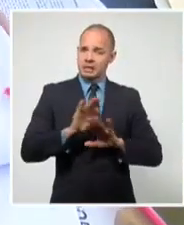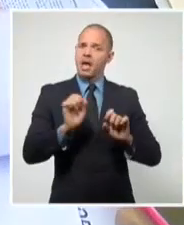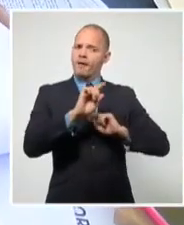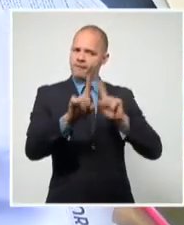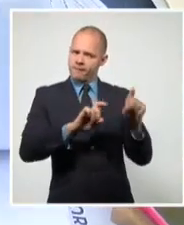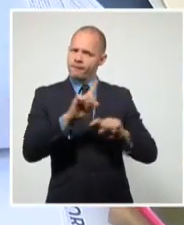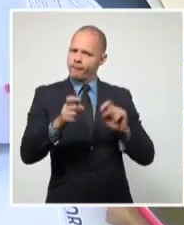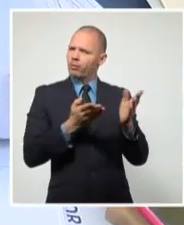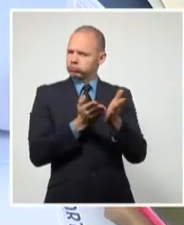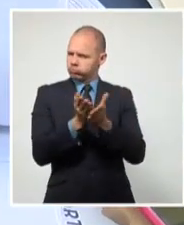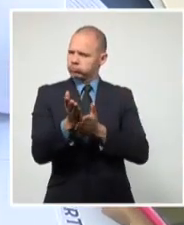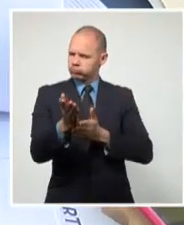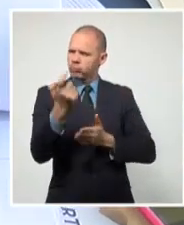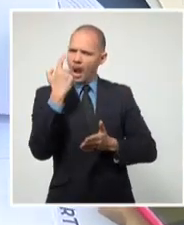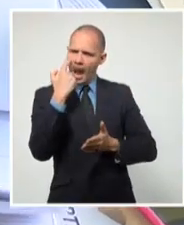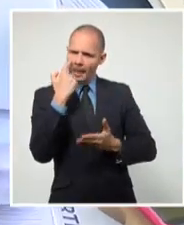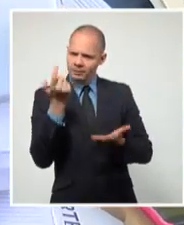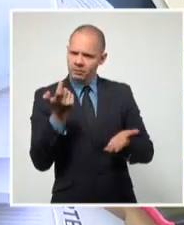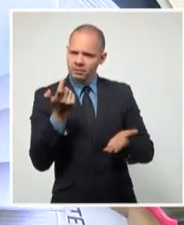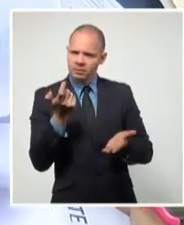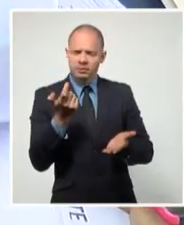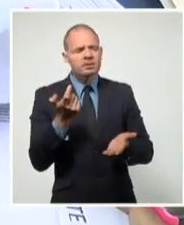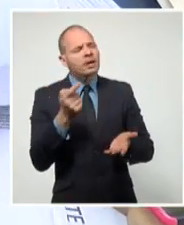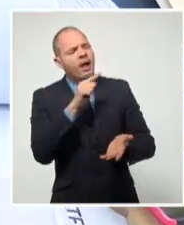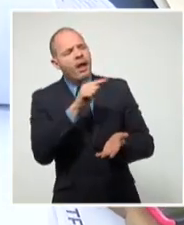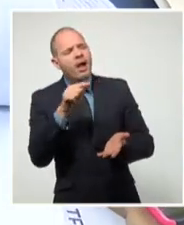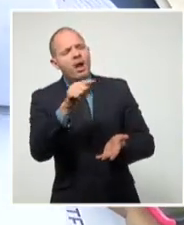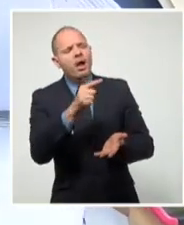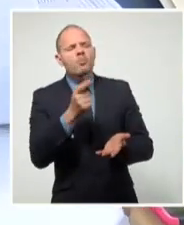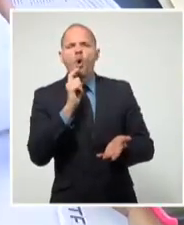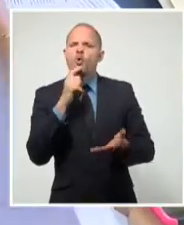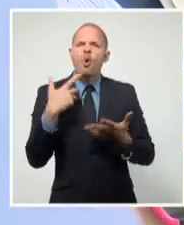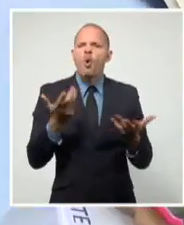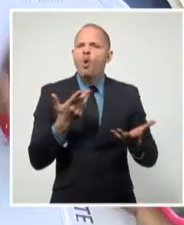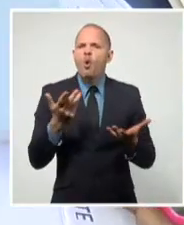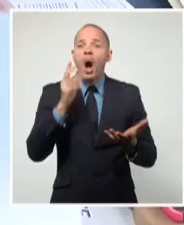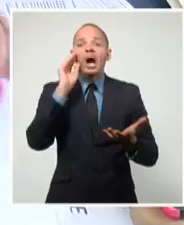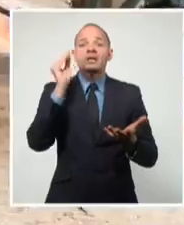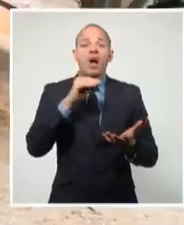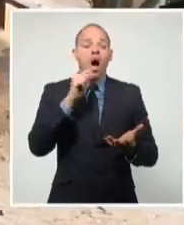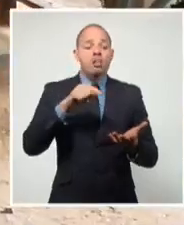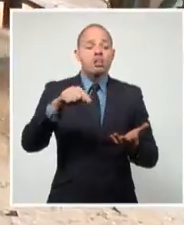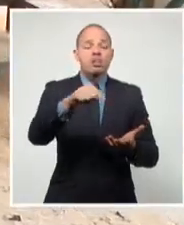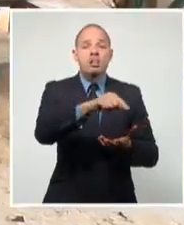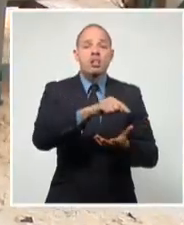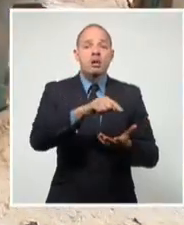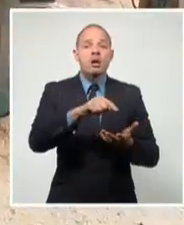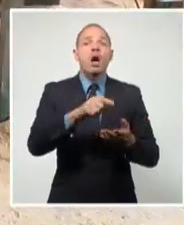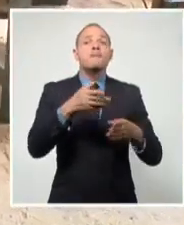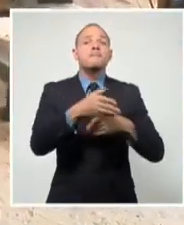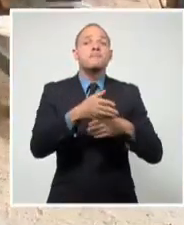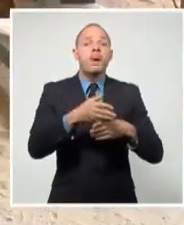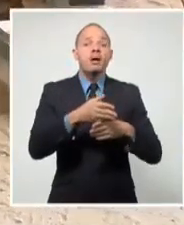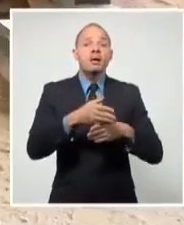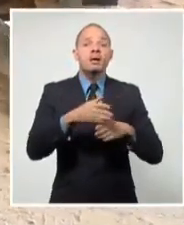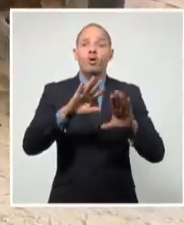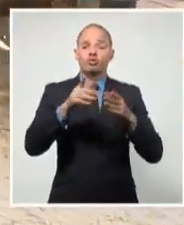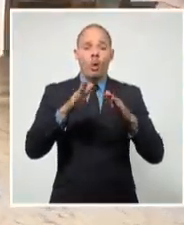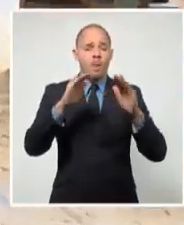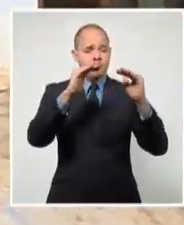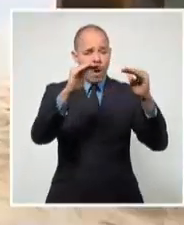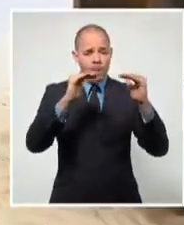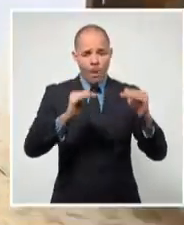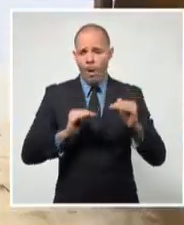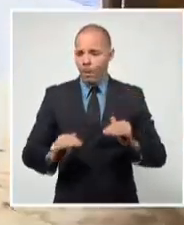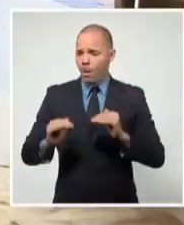y se indaga además la procedencia de alrededor de 56 metros cúbicos de madera la cual fue ocupada y será